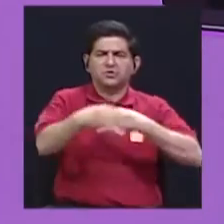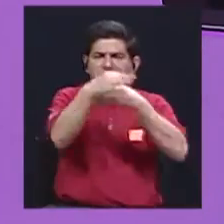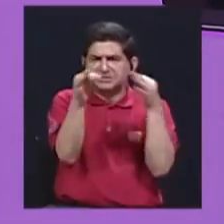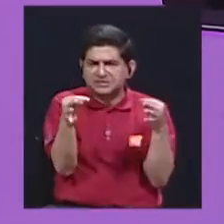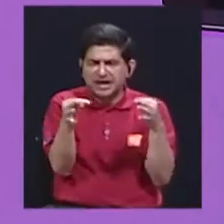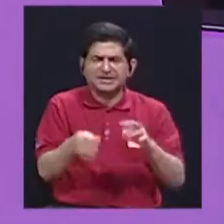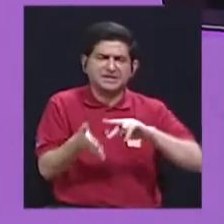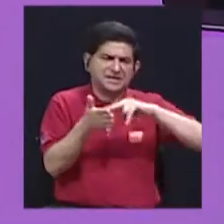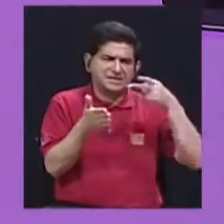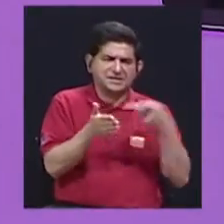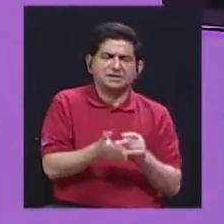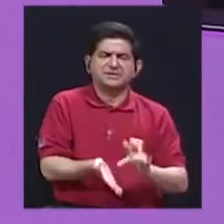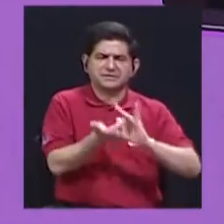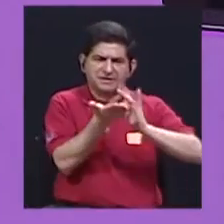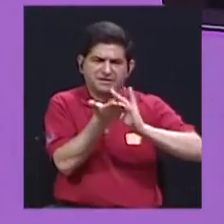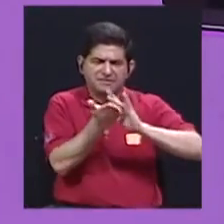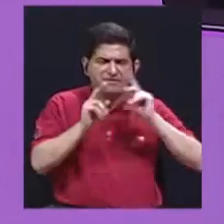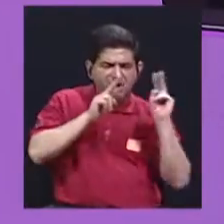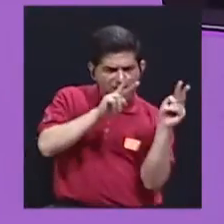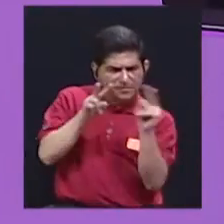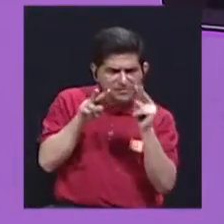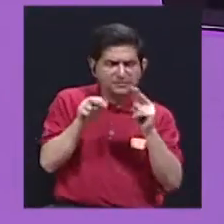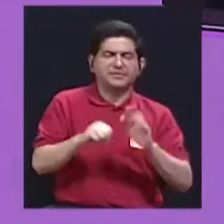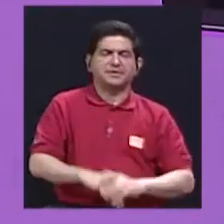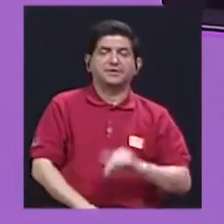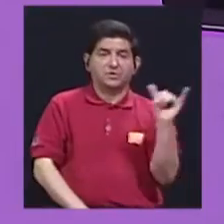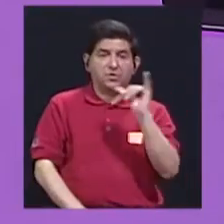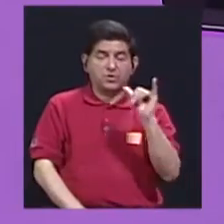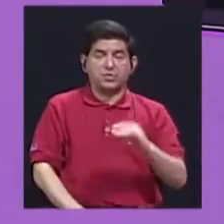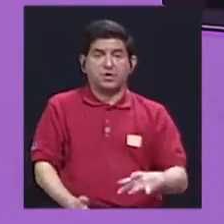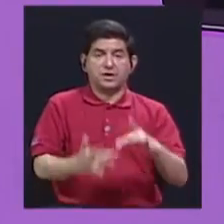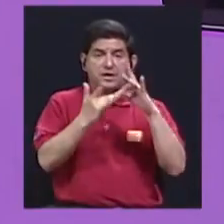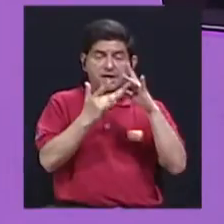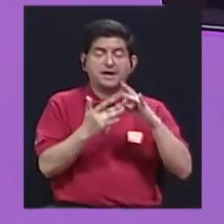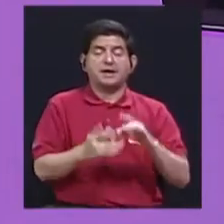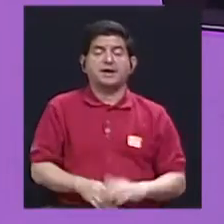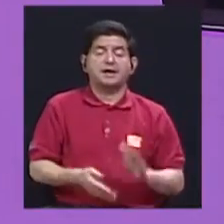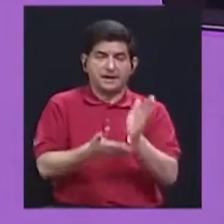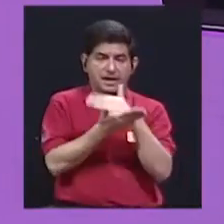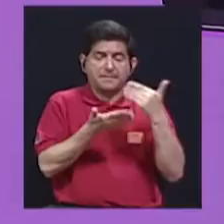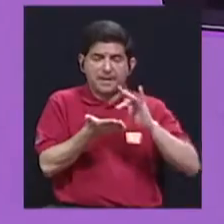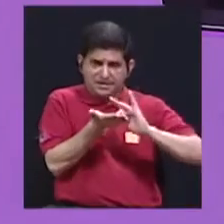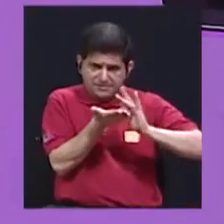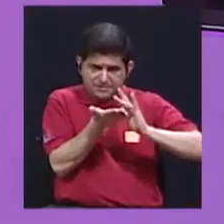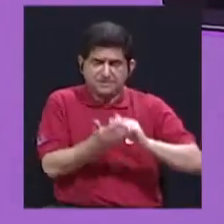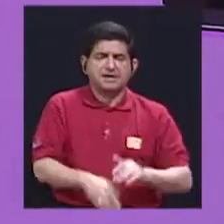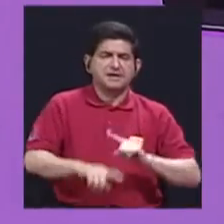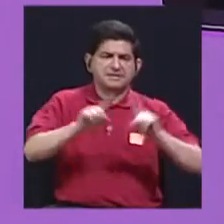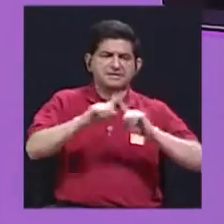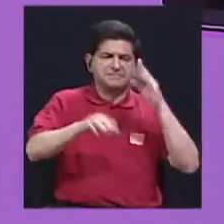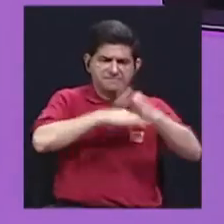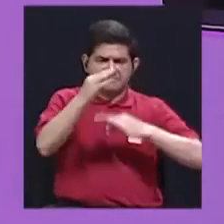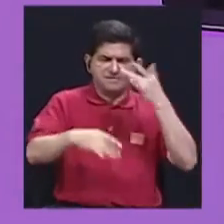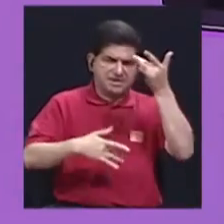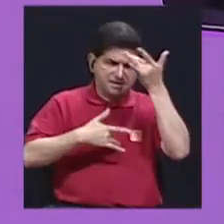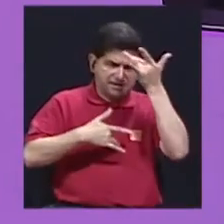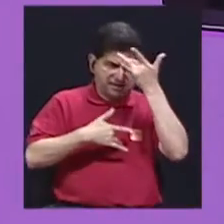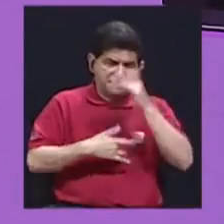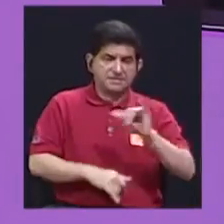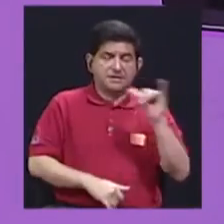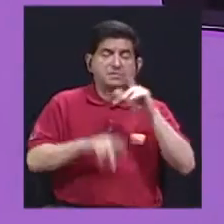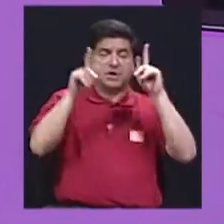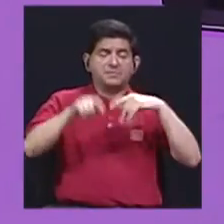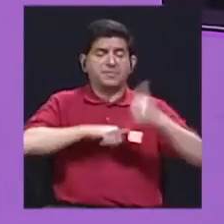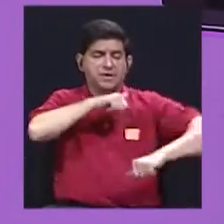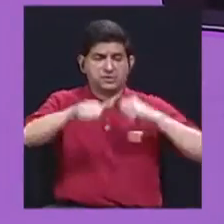sobre lo que es la farmacovigilancia sobre todo lo que es medicamento hablarle de todo tipo de enfermedad para que ellos también verdad